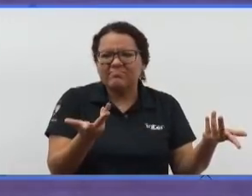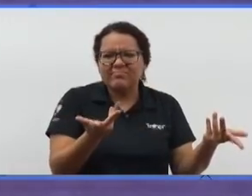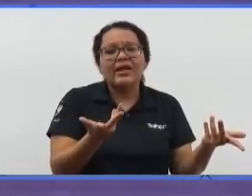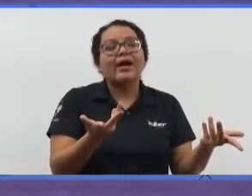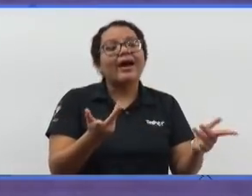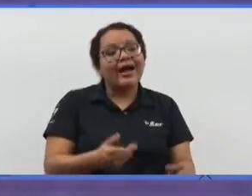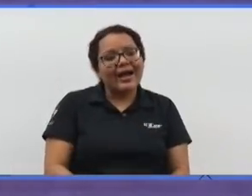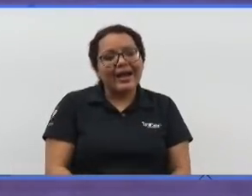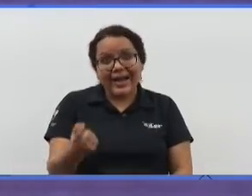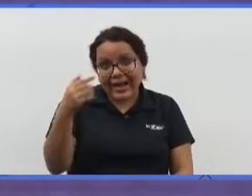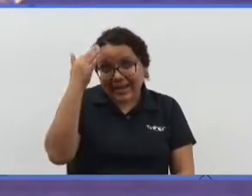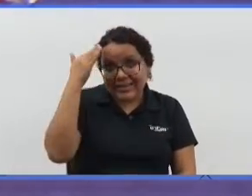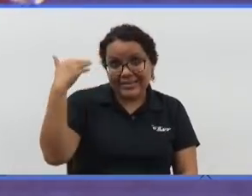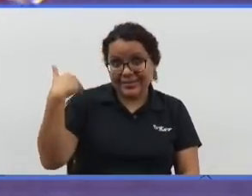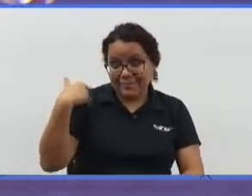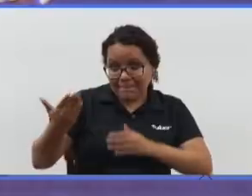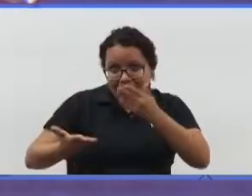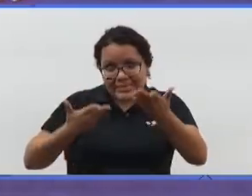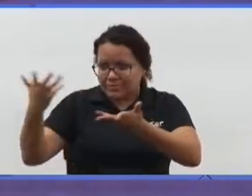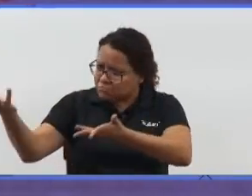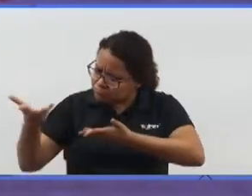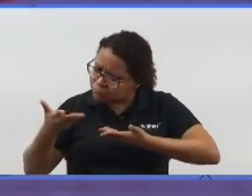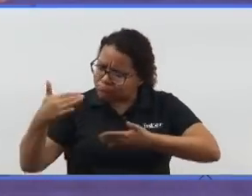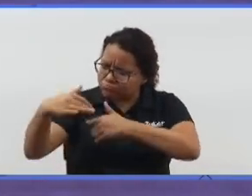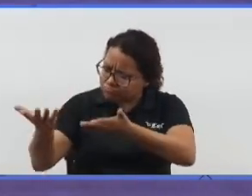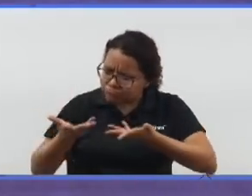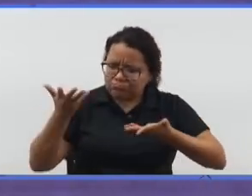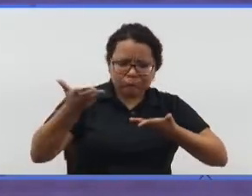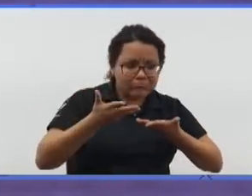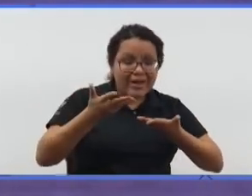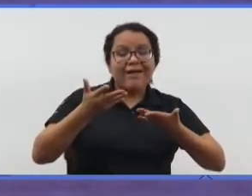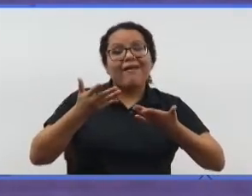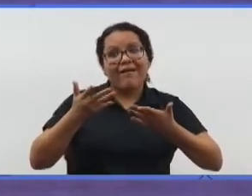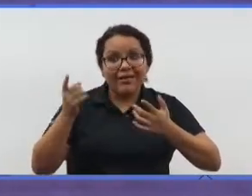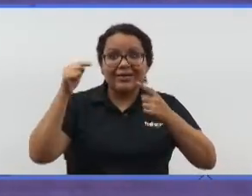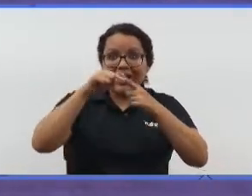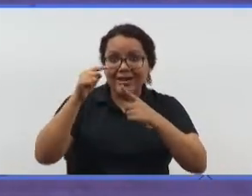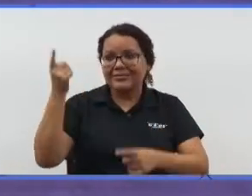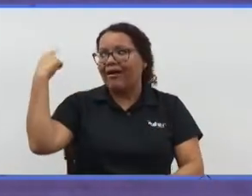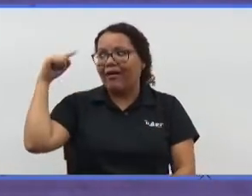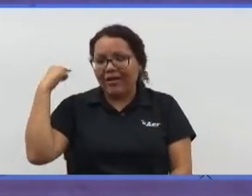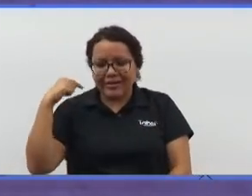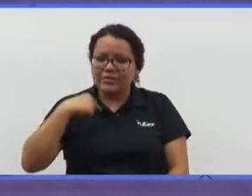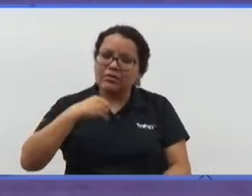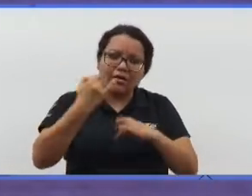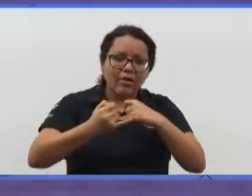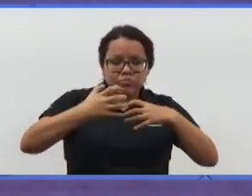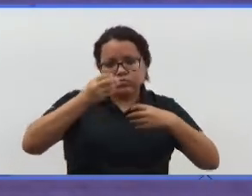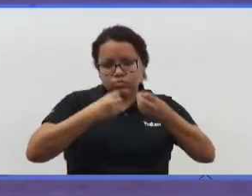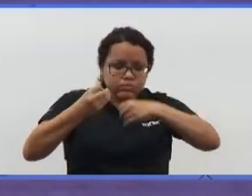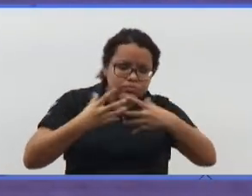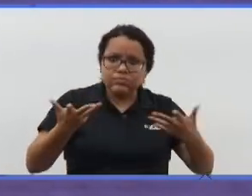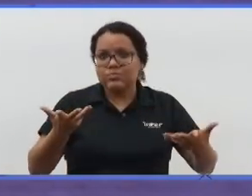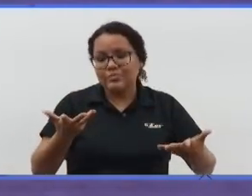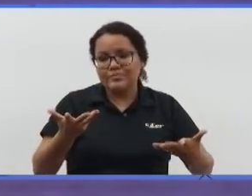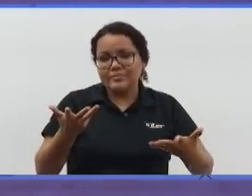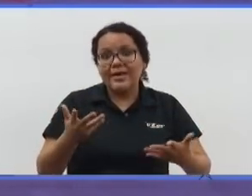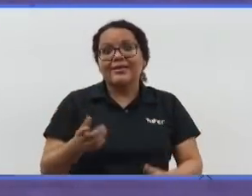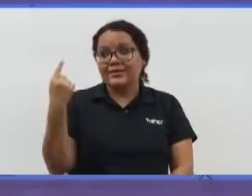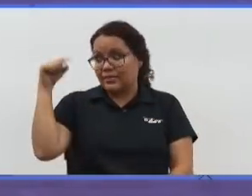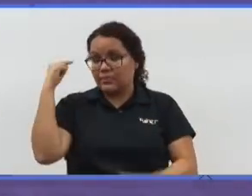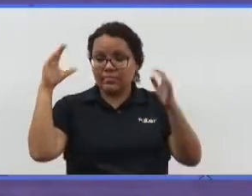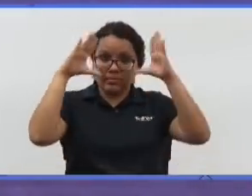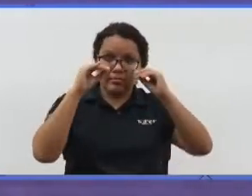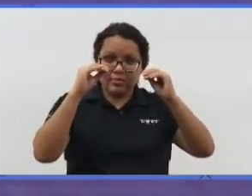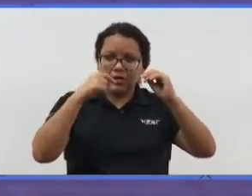semanas que siempre bien de maryland pastor querían hacer hasta el día de ayer me la cav hermanita para que vuelve a la otra se enoja ayer en la